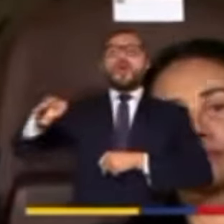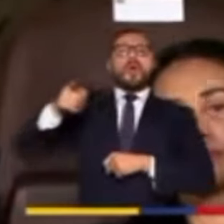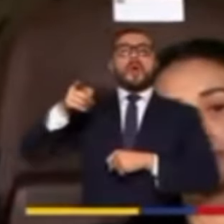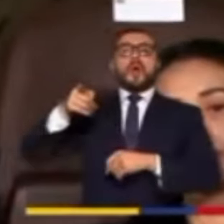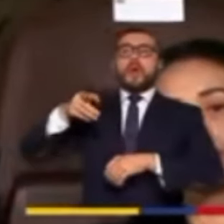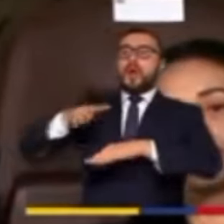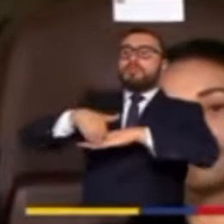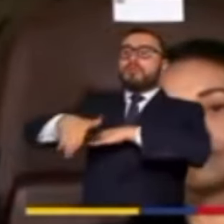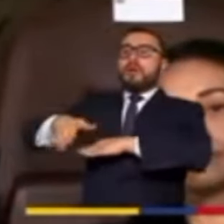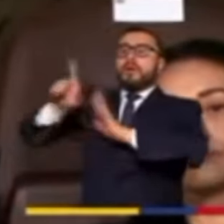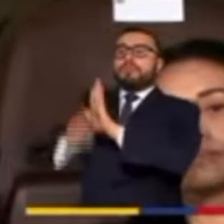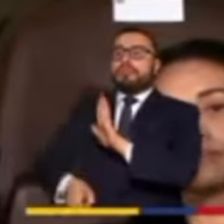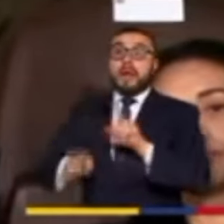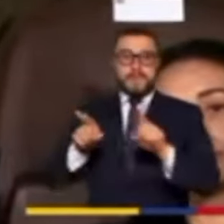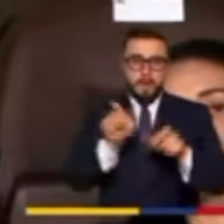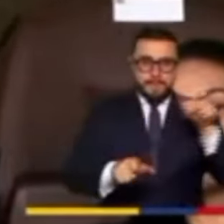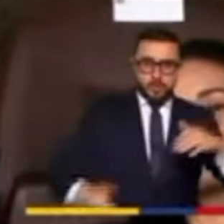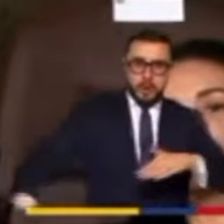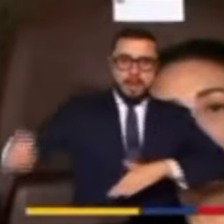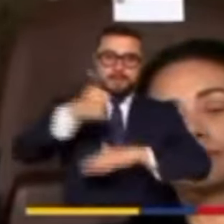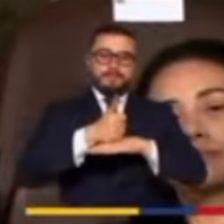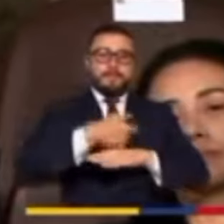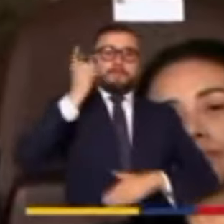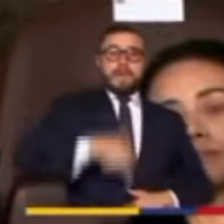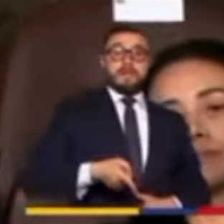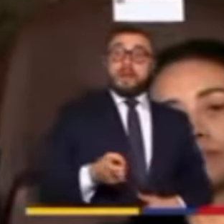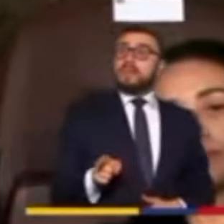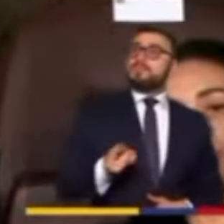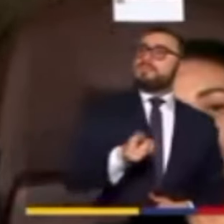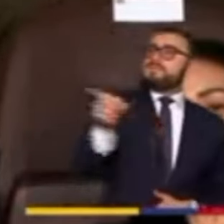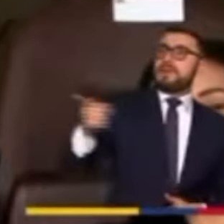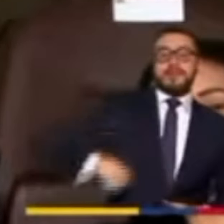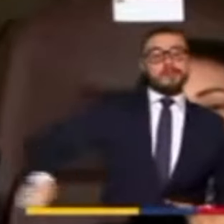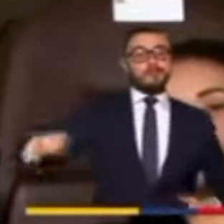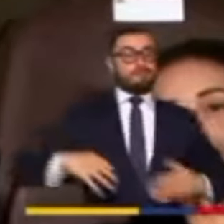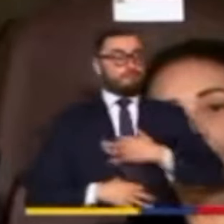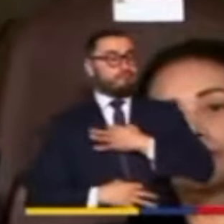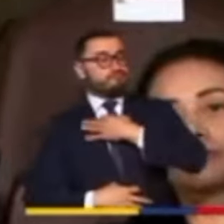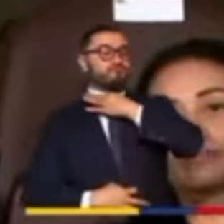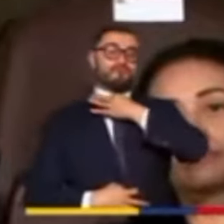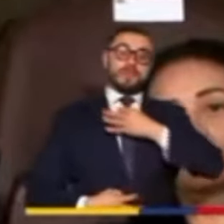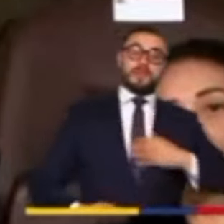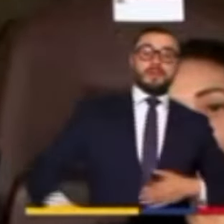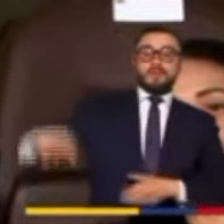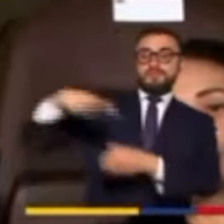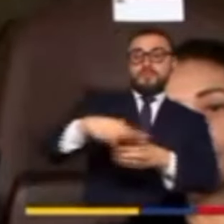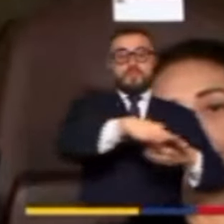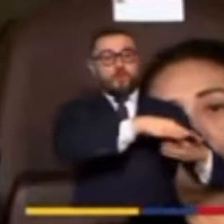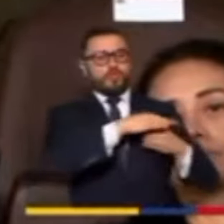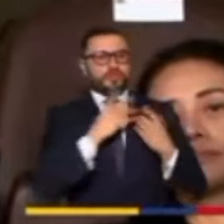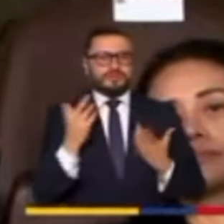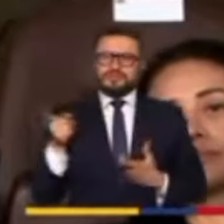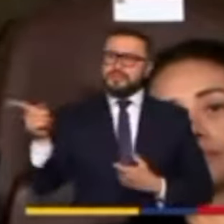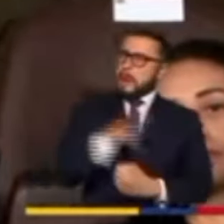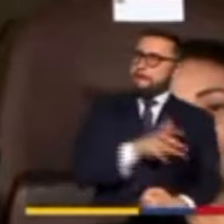justicia acusada, mientras los que dan las órdenes aún se pavonean con corbatas,